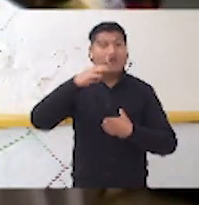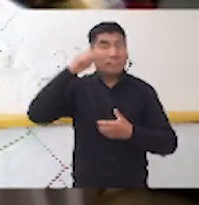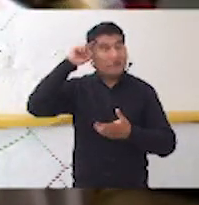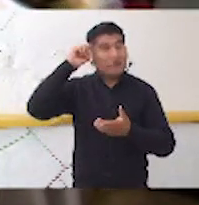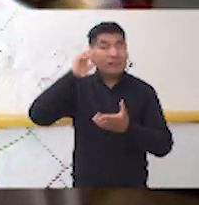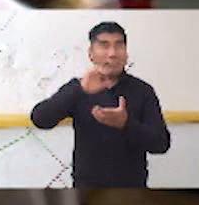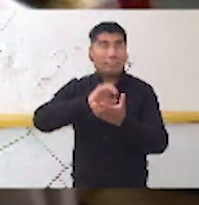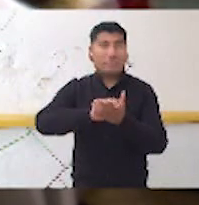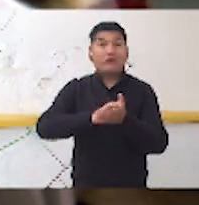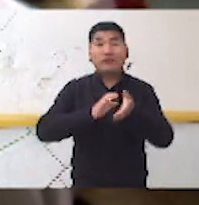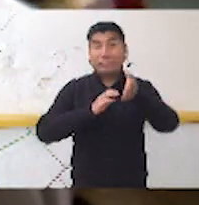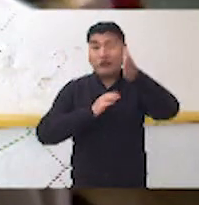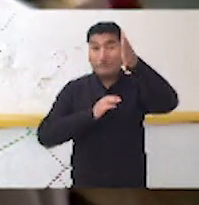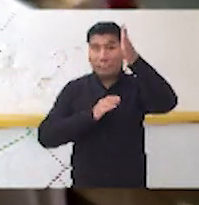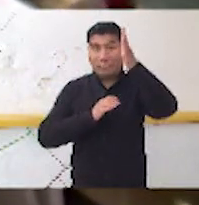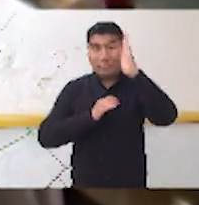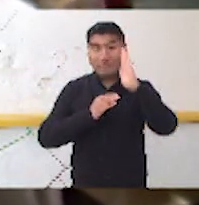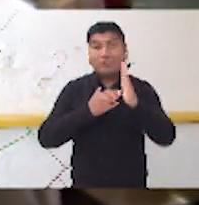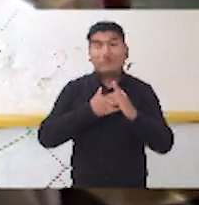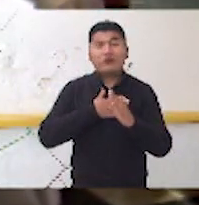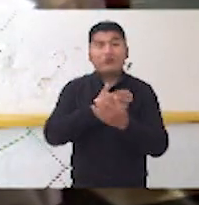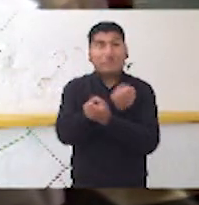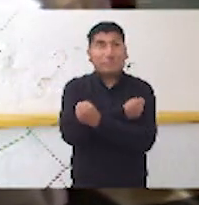Creo en Dios mi